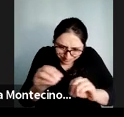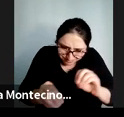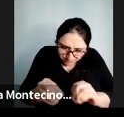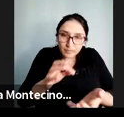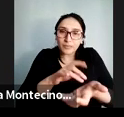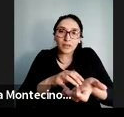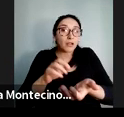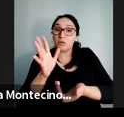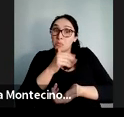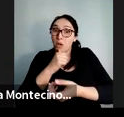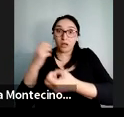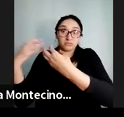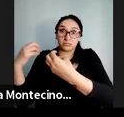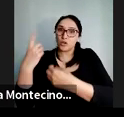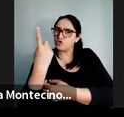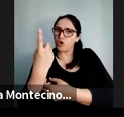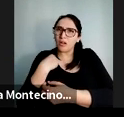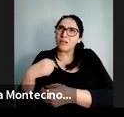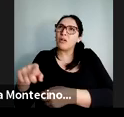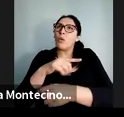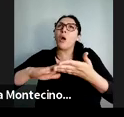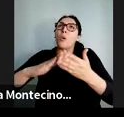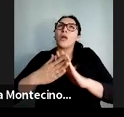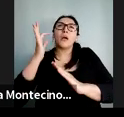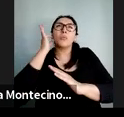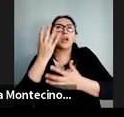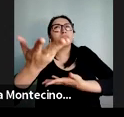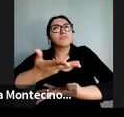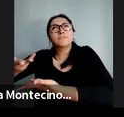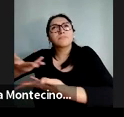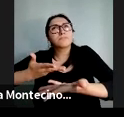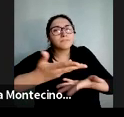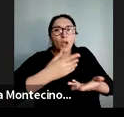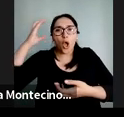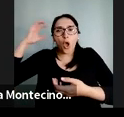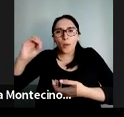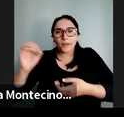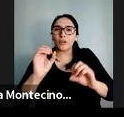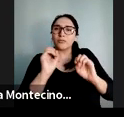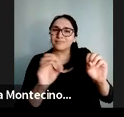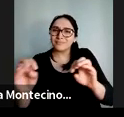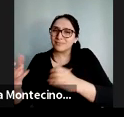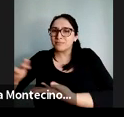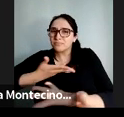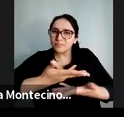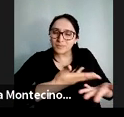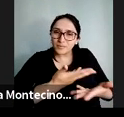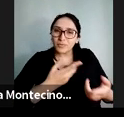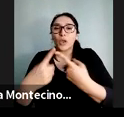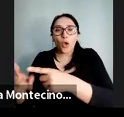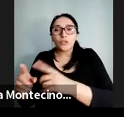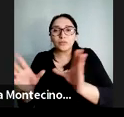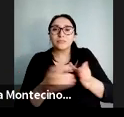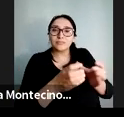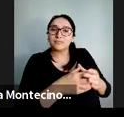poder comunicarnos de manera segura entre comunidades, de poder compartir a nivel general con otras colectividades, con